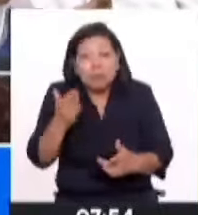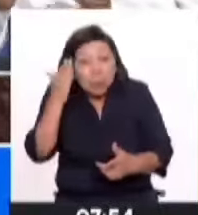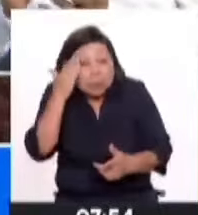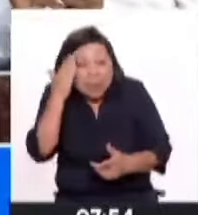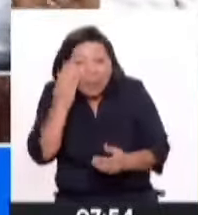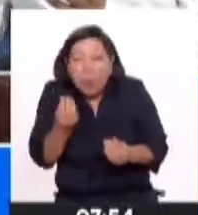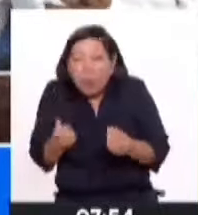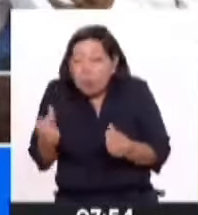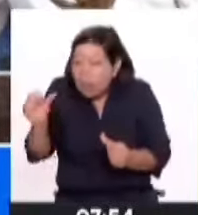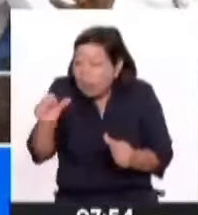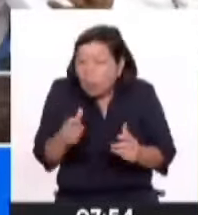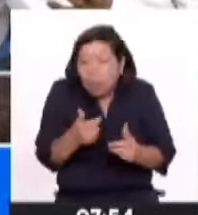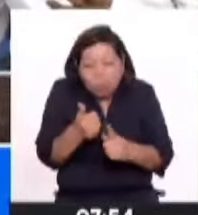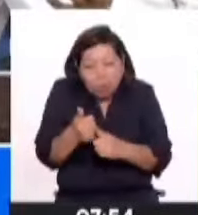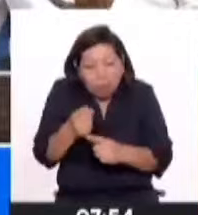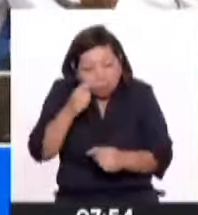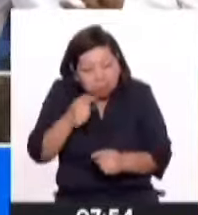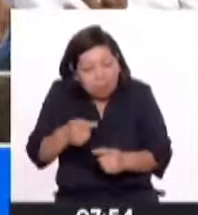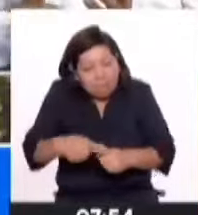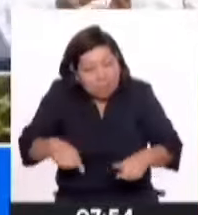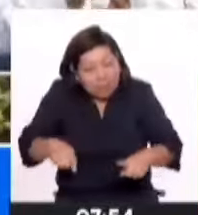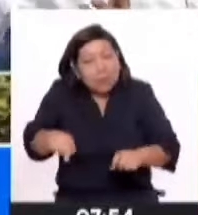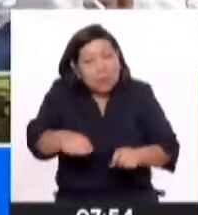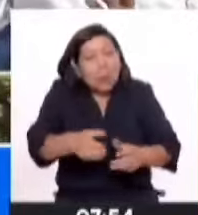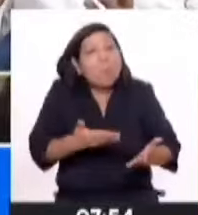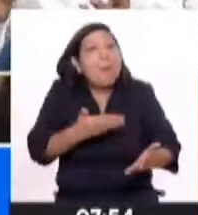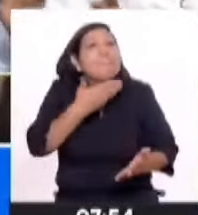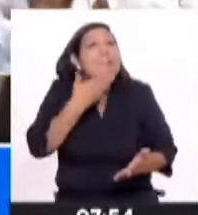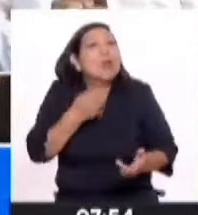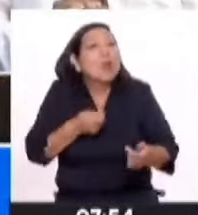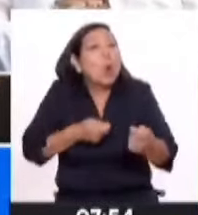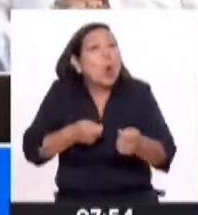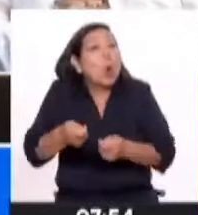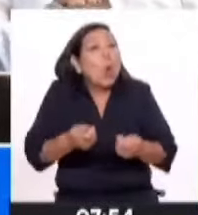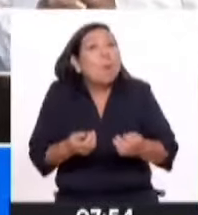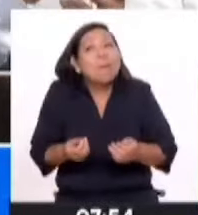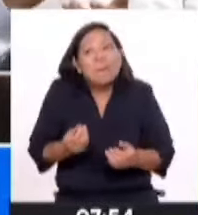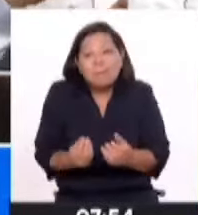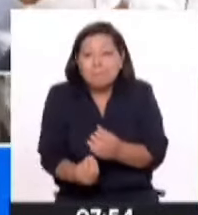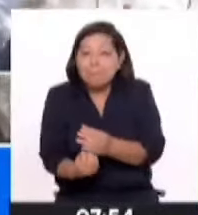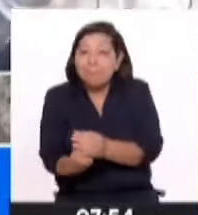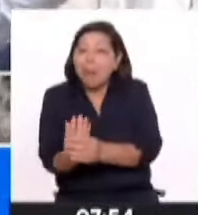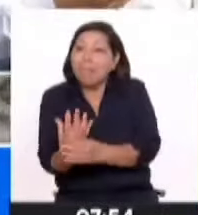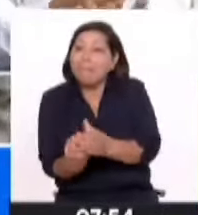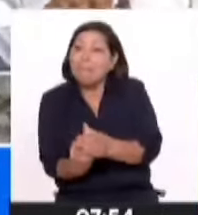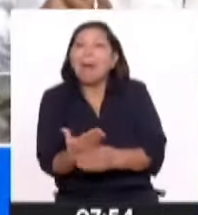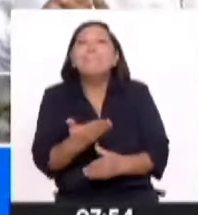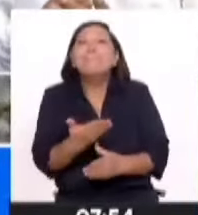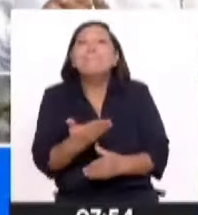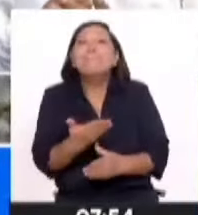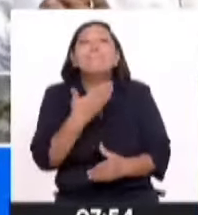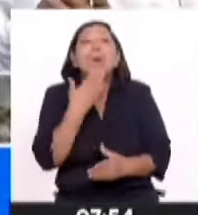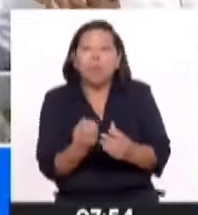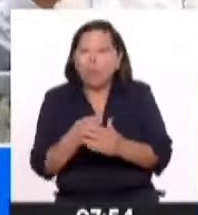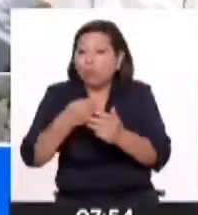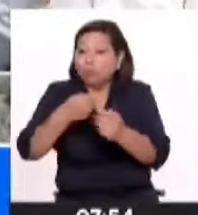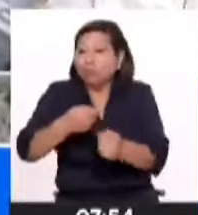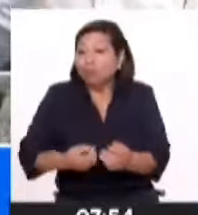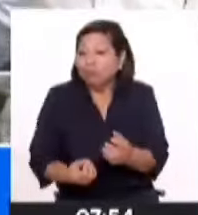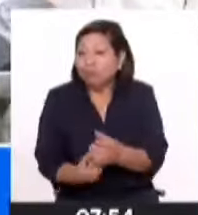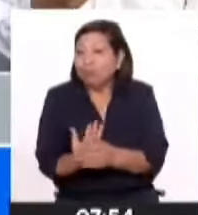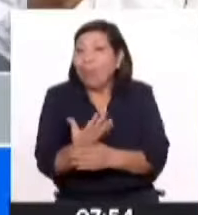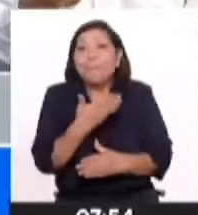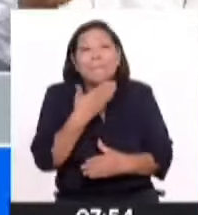propiedades químicas y sus propiedades biológicas, podemos hacer un manejo sostenible para poder hacer una mejor agricultura. Y en